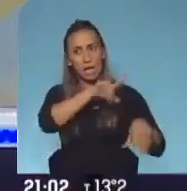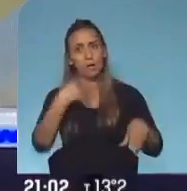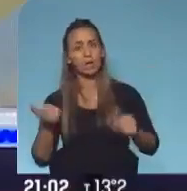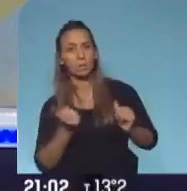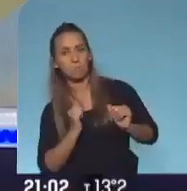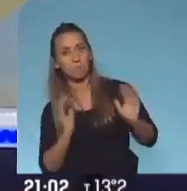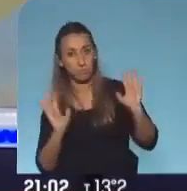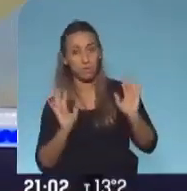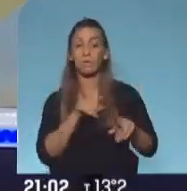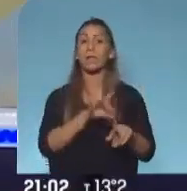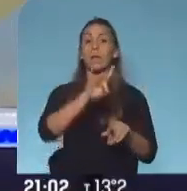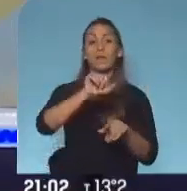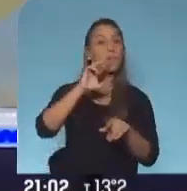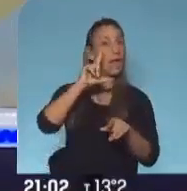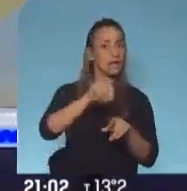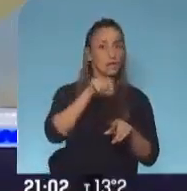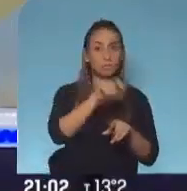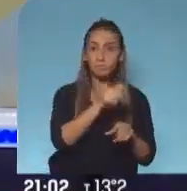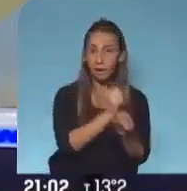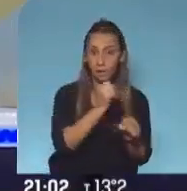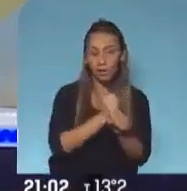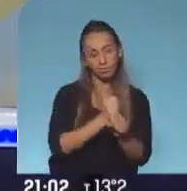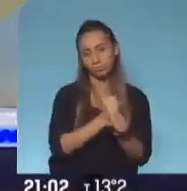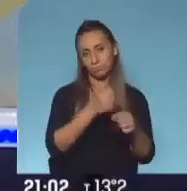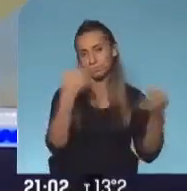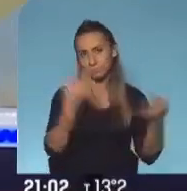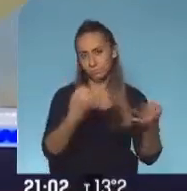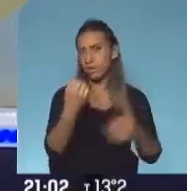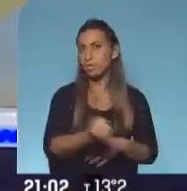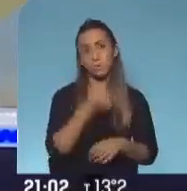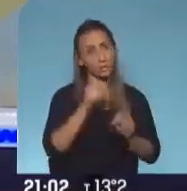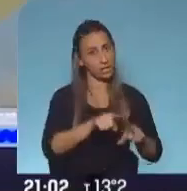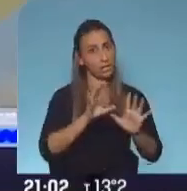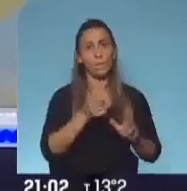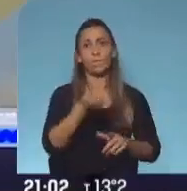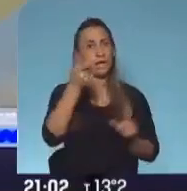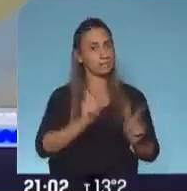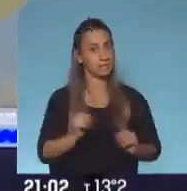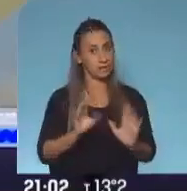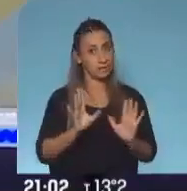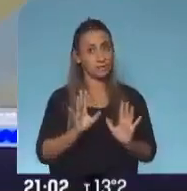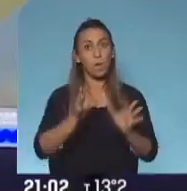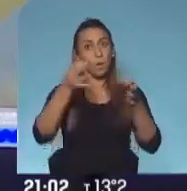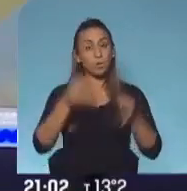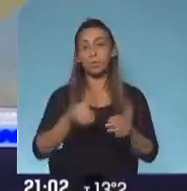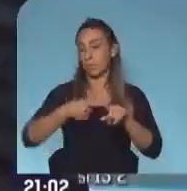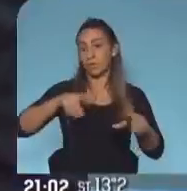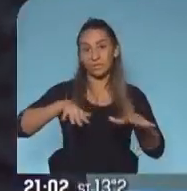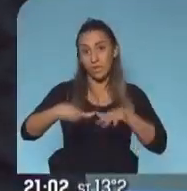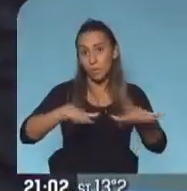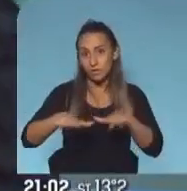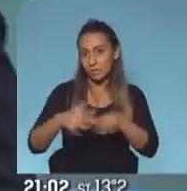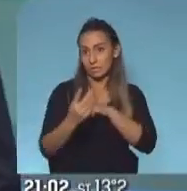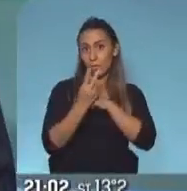esencial. ¿Por qué? Porque él sale a recolectar residuos en plena pandemia, una tarea no fácil justamente por el contexto que estamos atravesando.